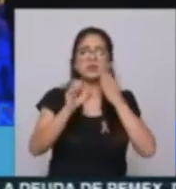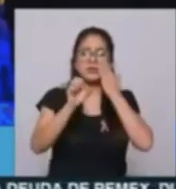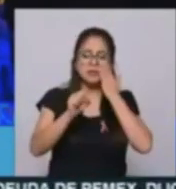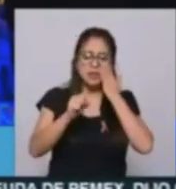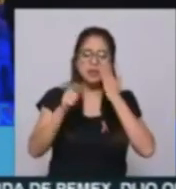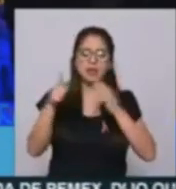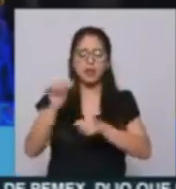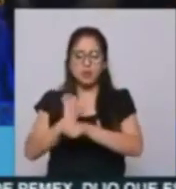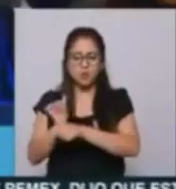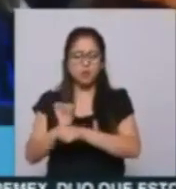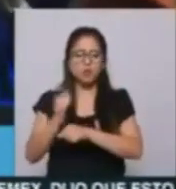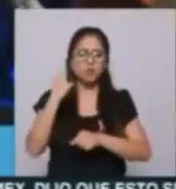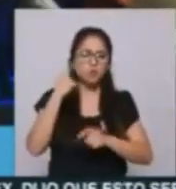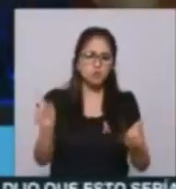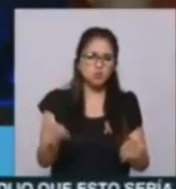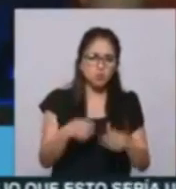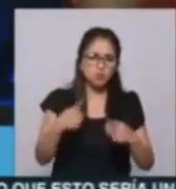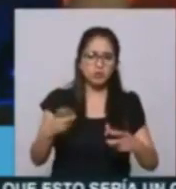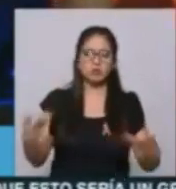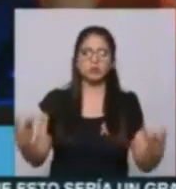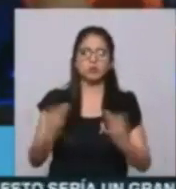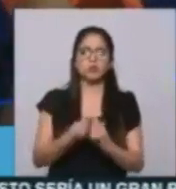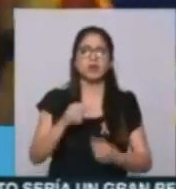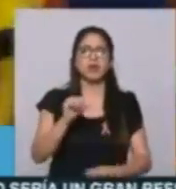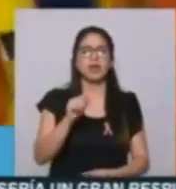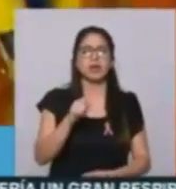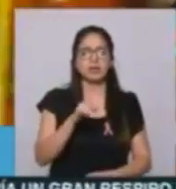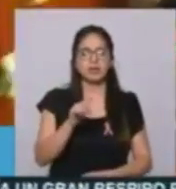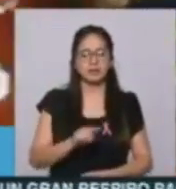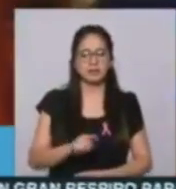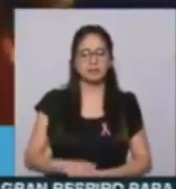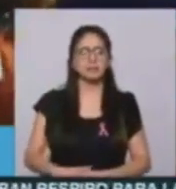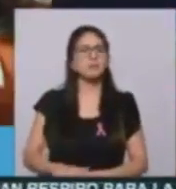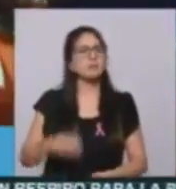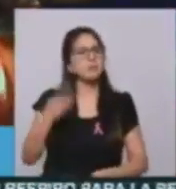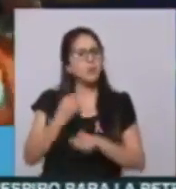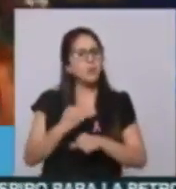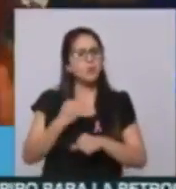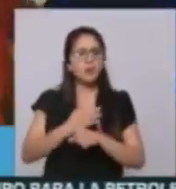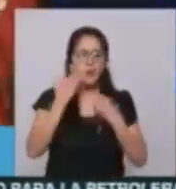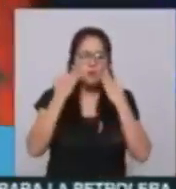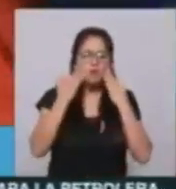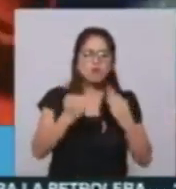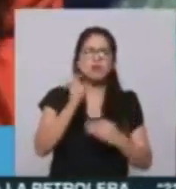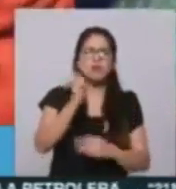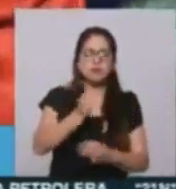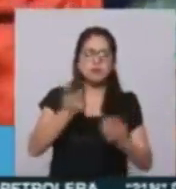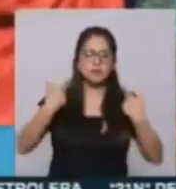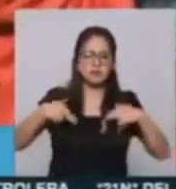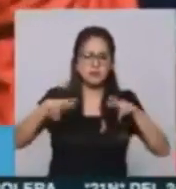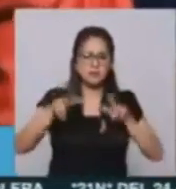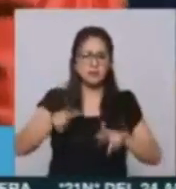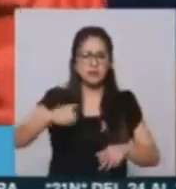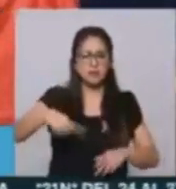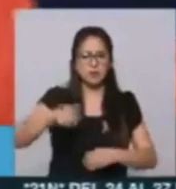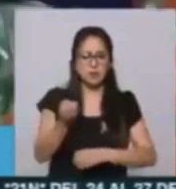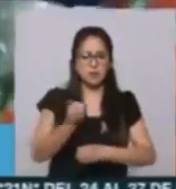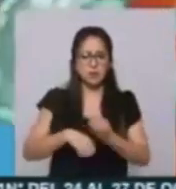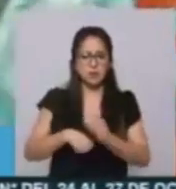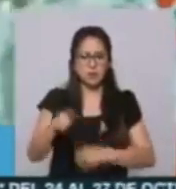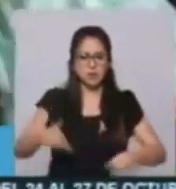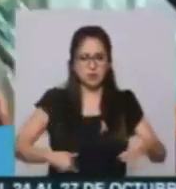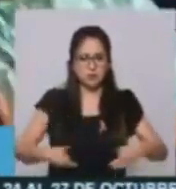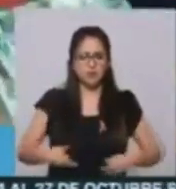actores, músicos y actrices. Oye, estamos viendo en pantalla precisamente parte de esta representación. Ahí hay